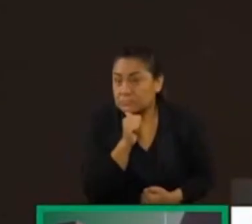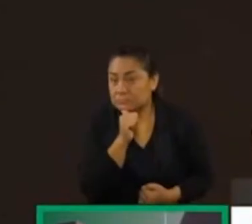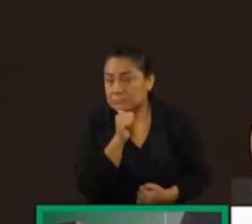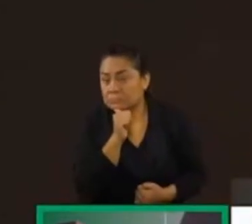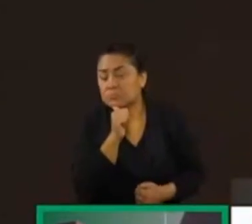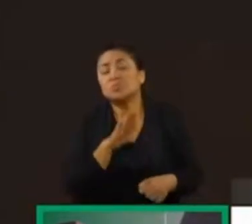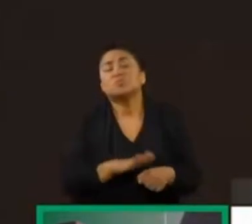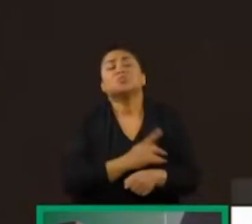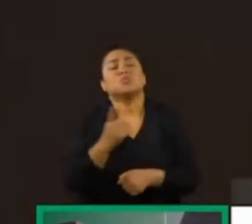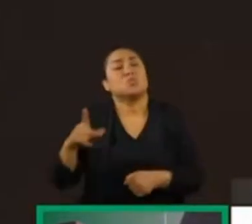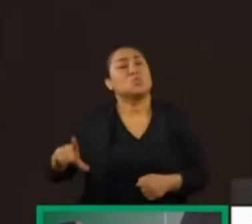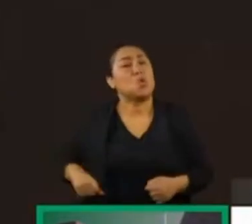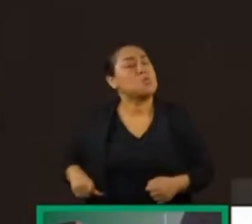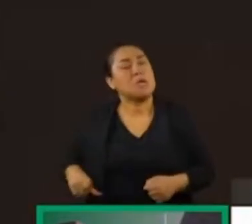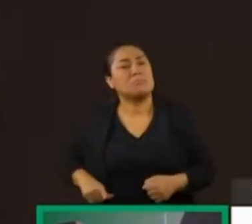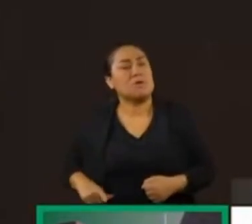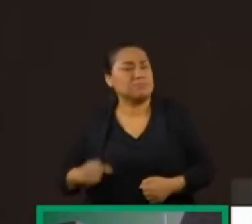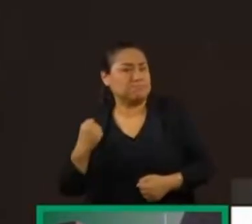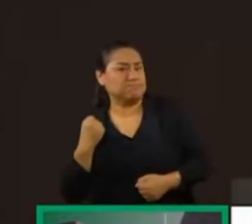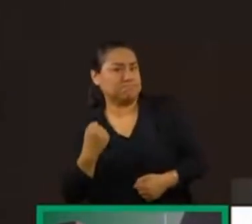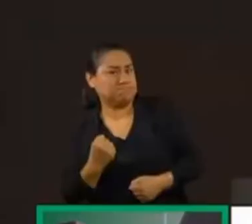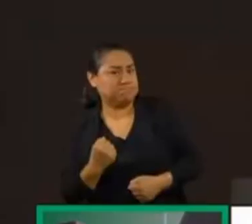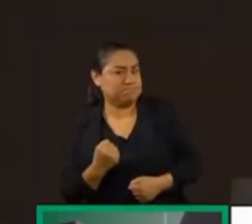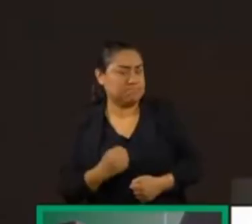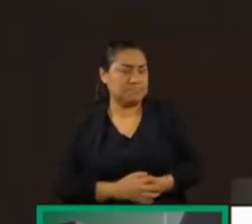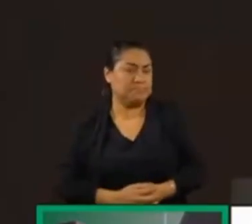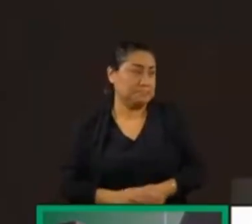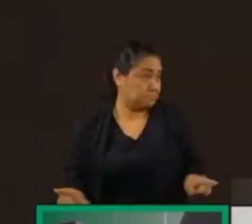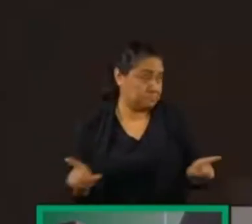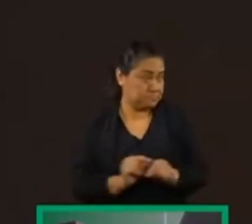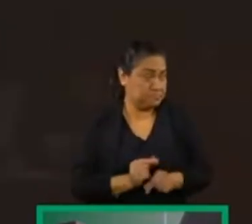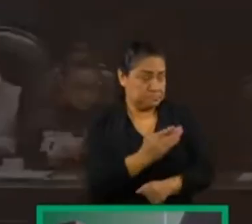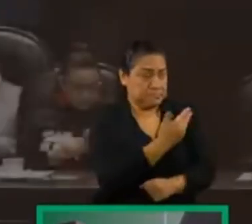el poder del Estado nos caiga encima. Es cuanto, presidente.